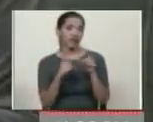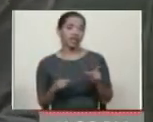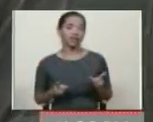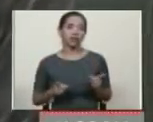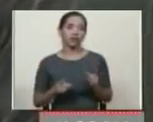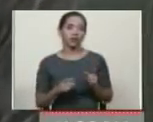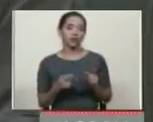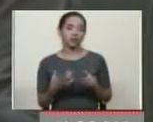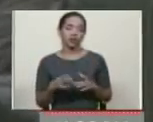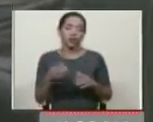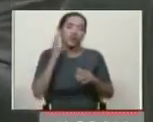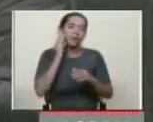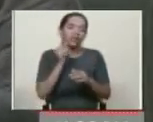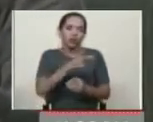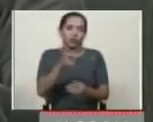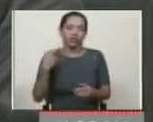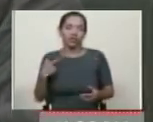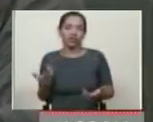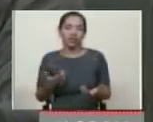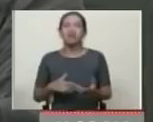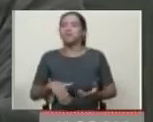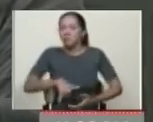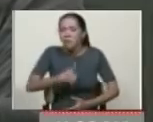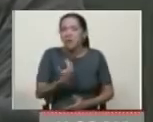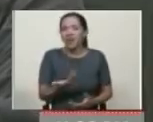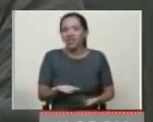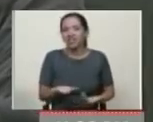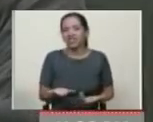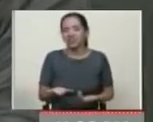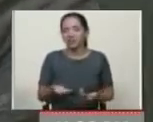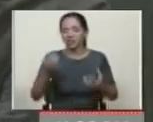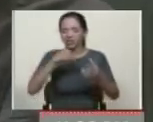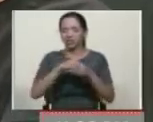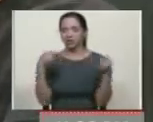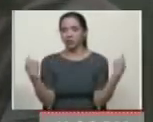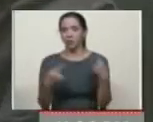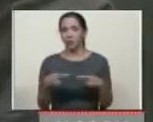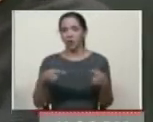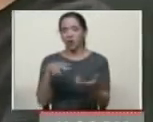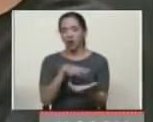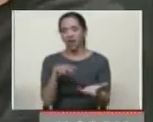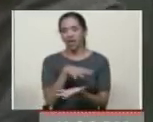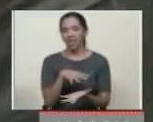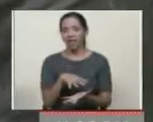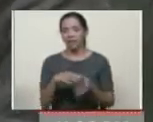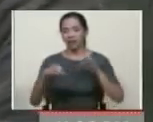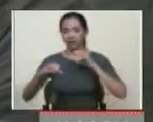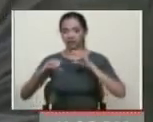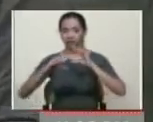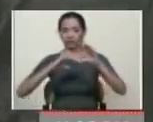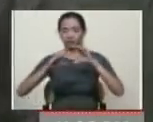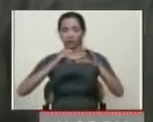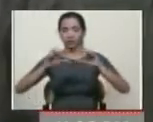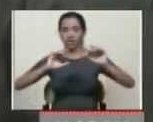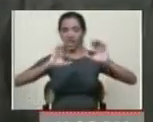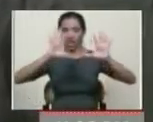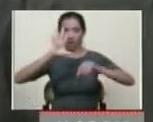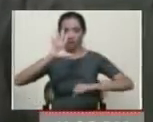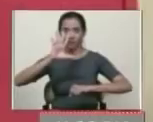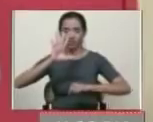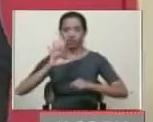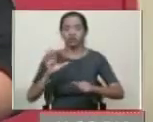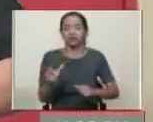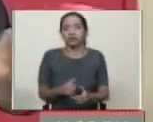con la experiencia que ustedes tienen, ¿vale la pena esto, el troleo, la ofensa, el mensaje con doble sentido? O sea... Mira,